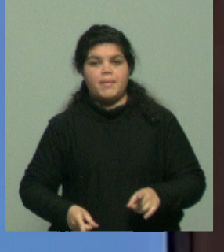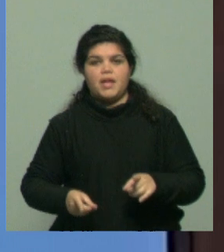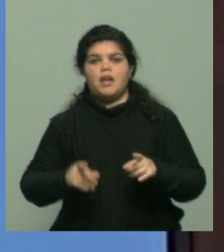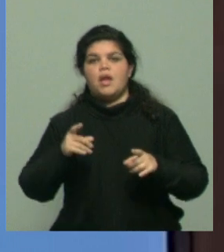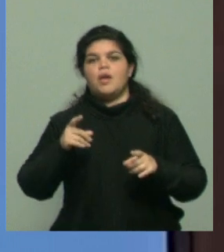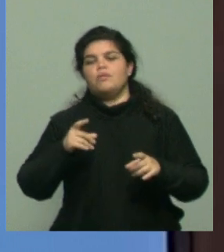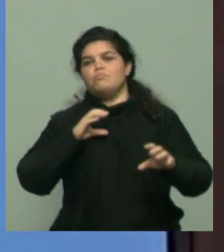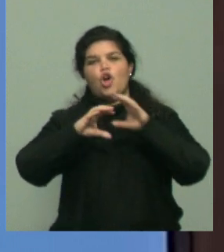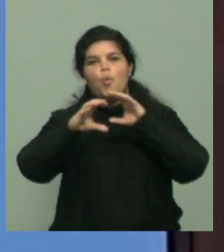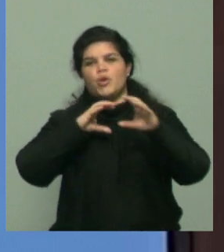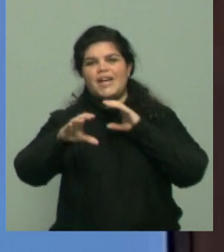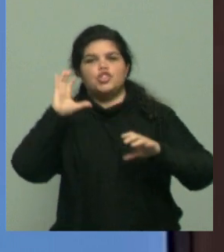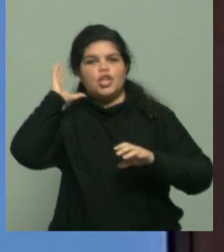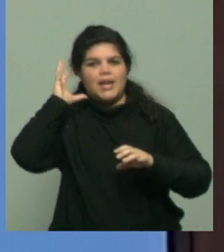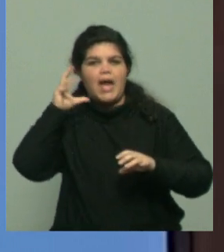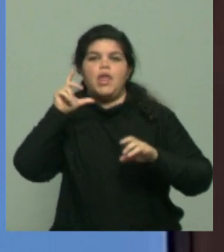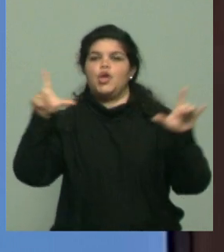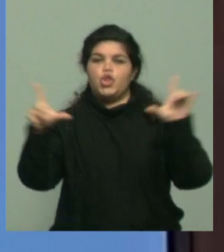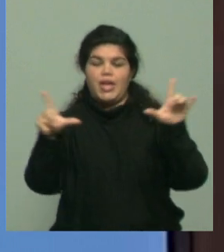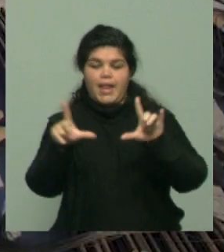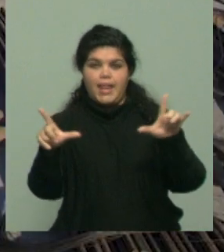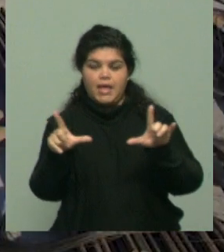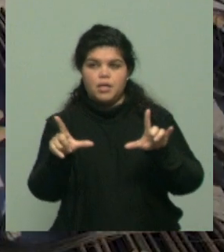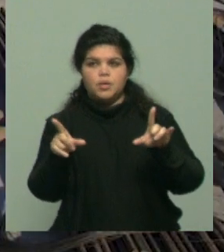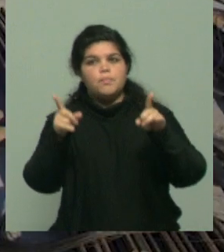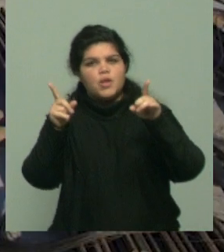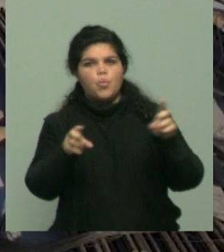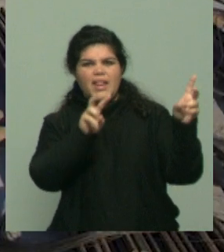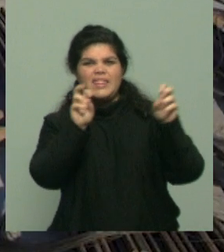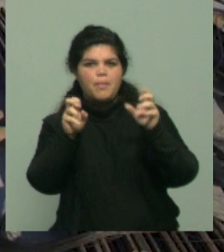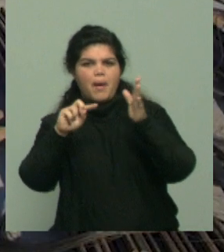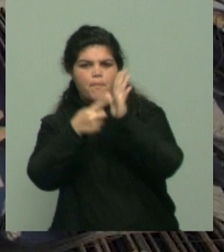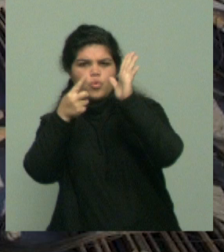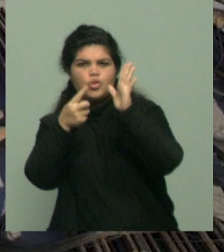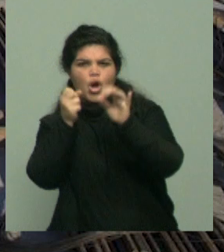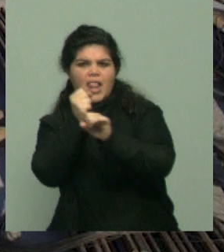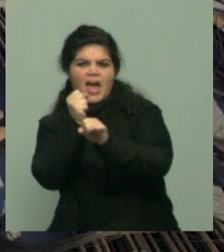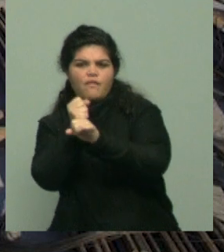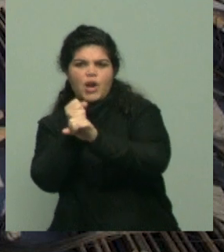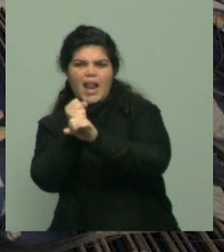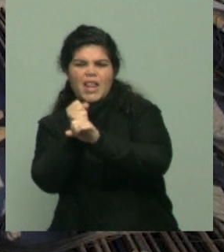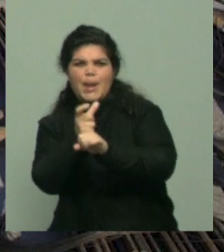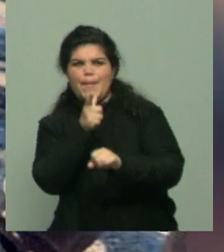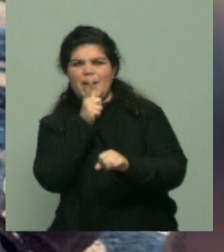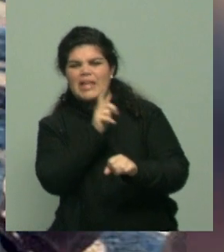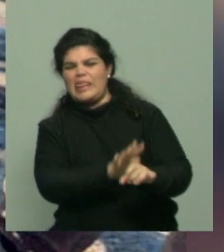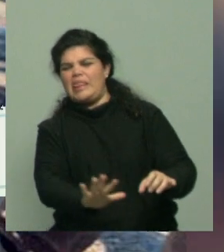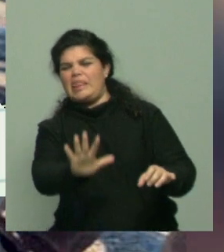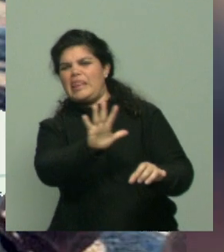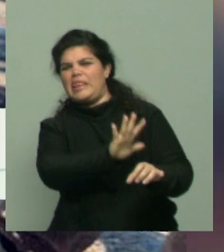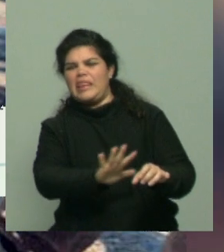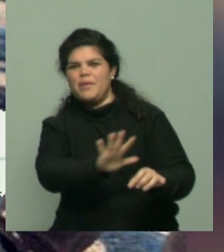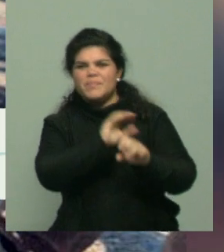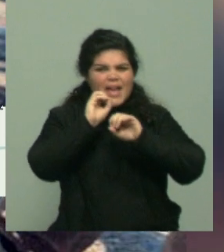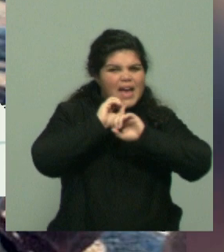sí. Y por ahí el tema laboral quedaba como rezagado, ¿no? Porque obviamente se entendía que era un tema del cual no se quería